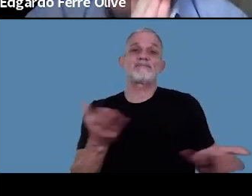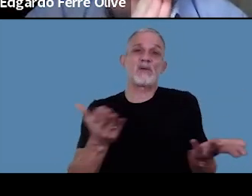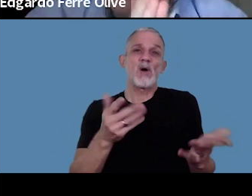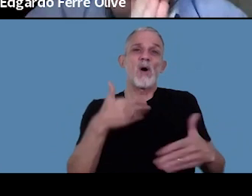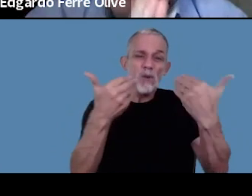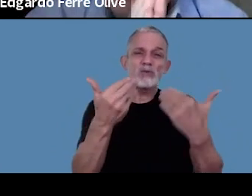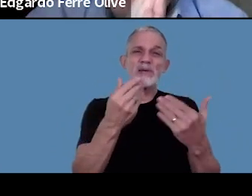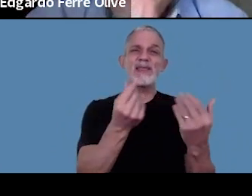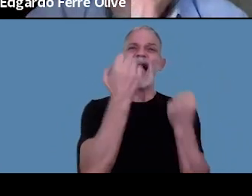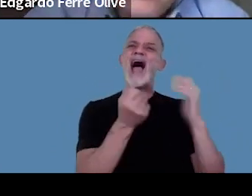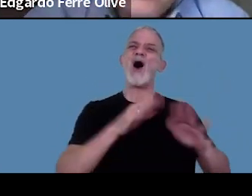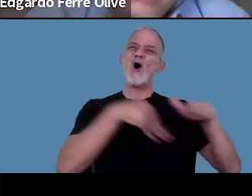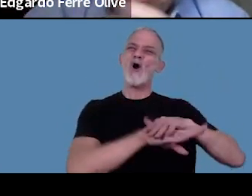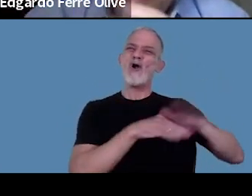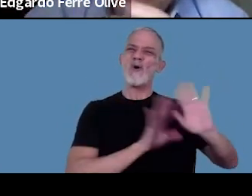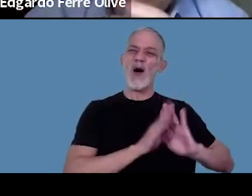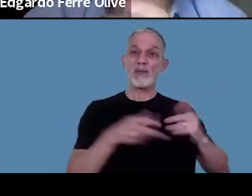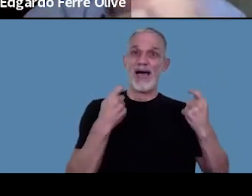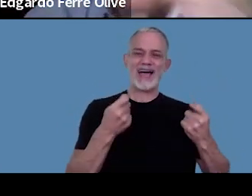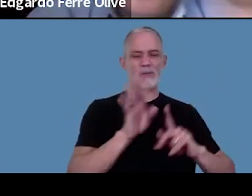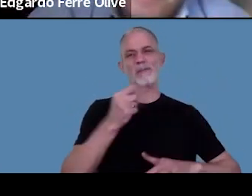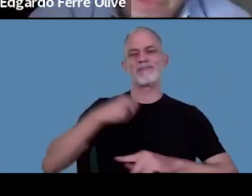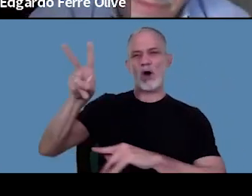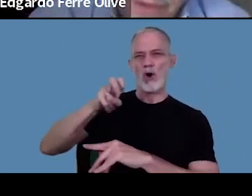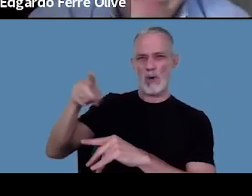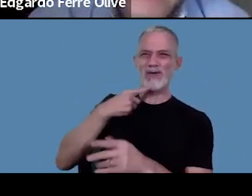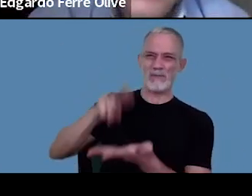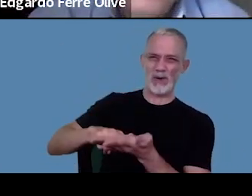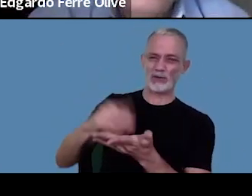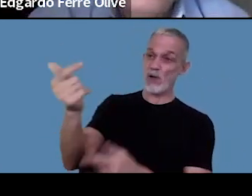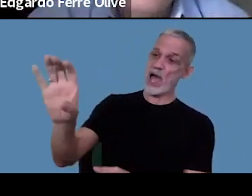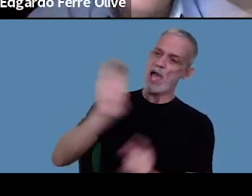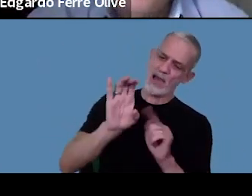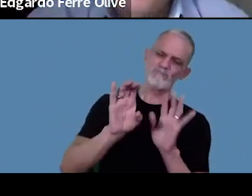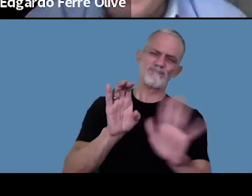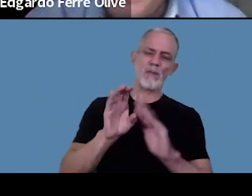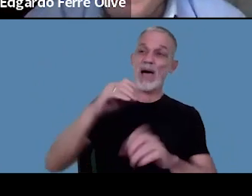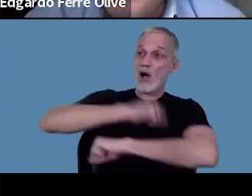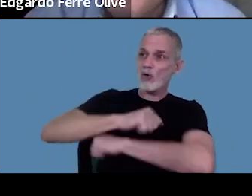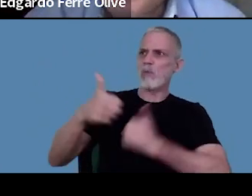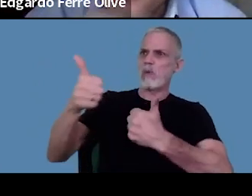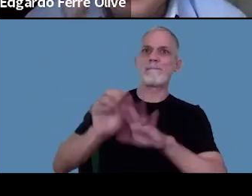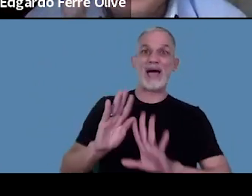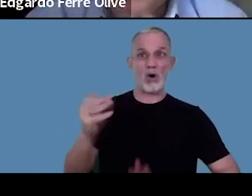de los sujetos. ¿Por qué? Yo cobro el impuesto ambiental, modifico las pautas de conducta de los sujetos, me van a